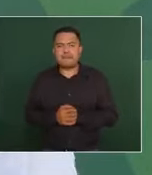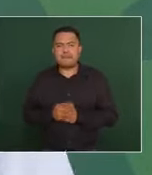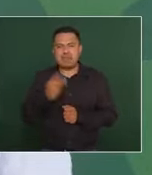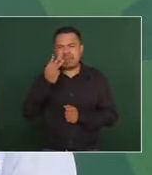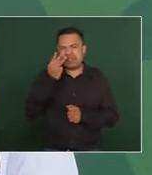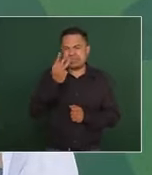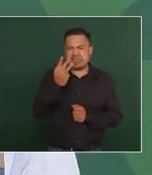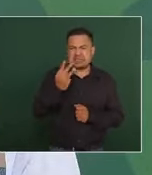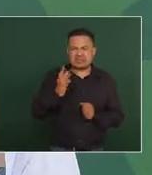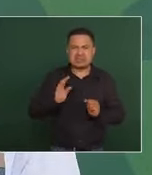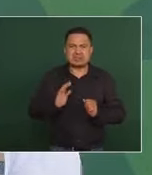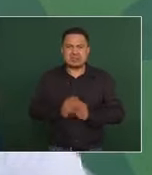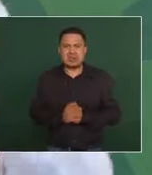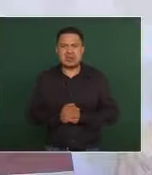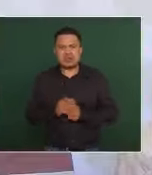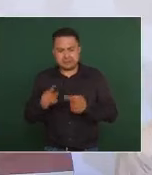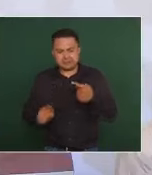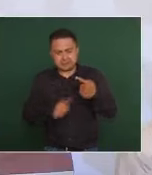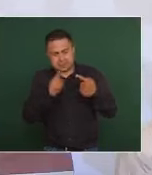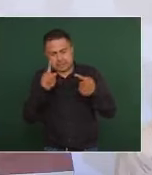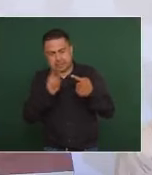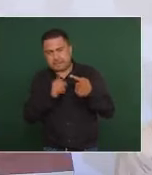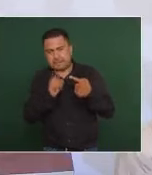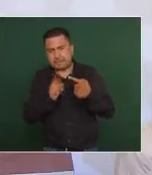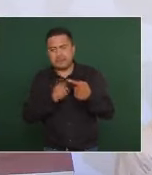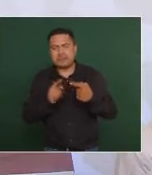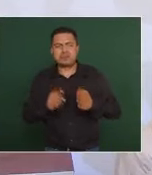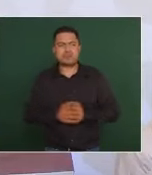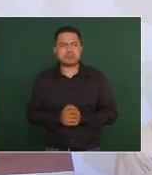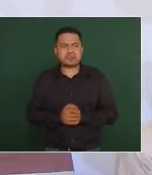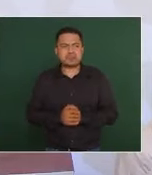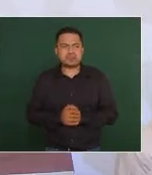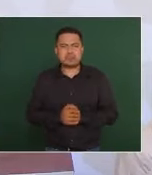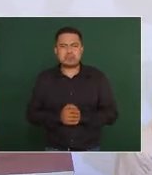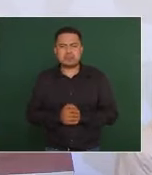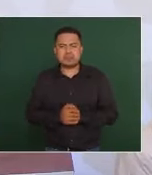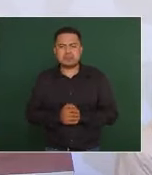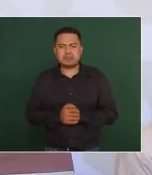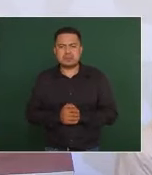tres. Una, que